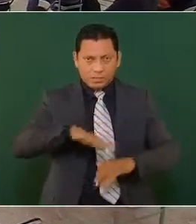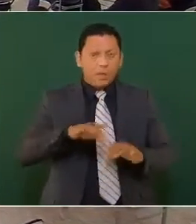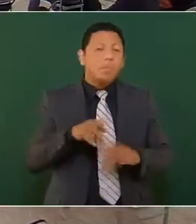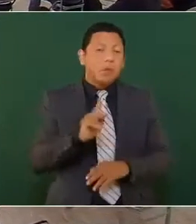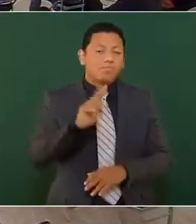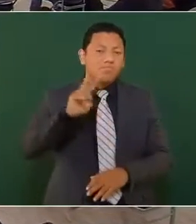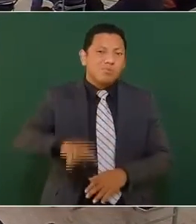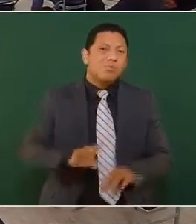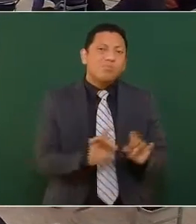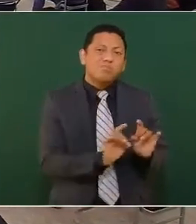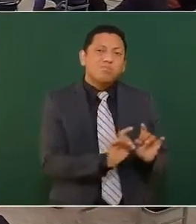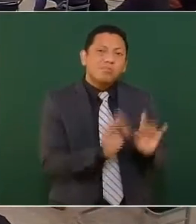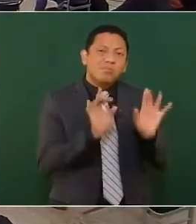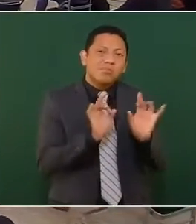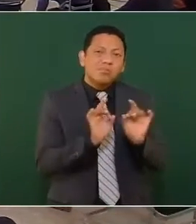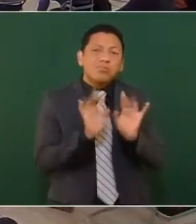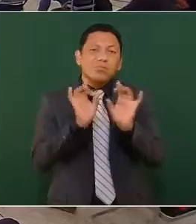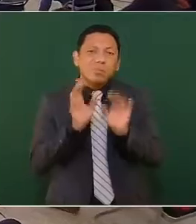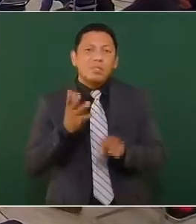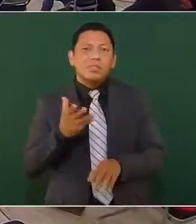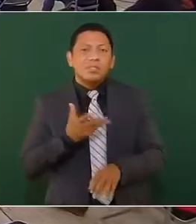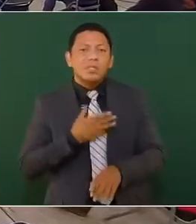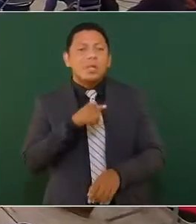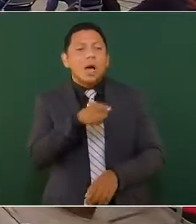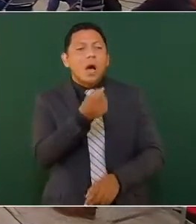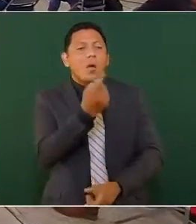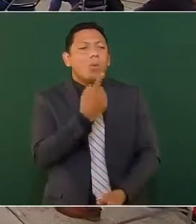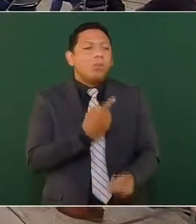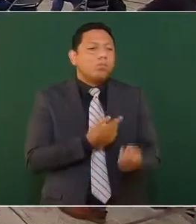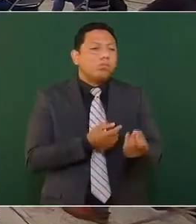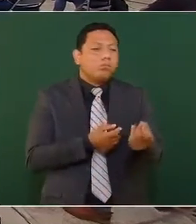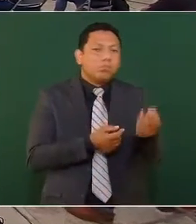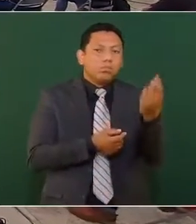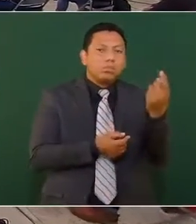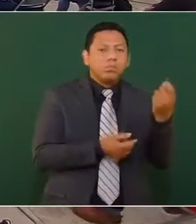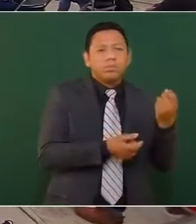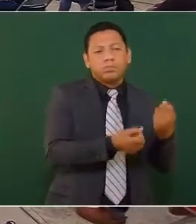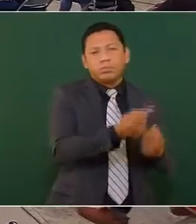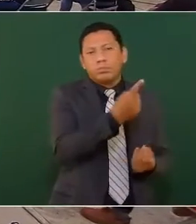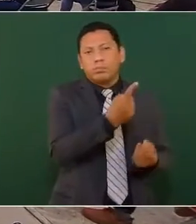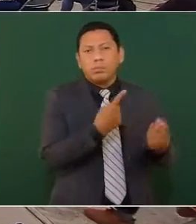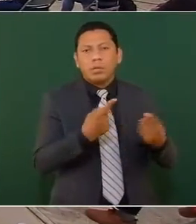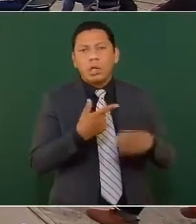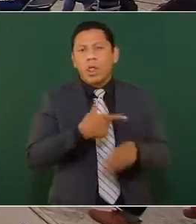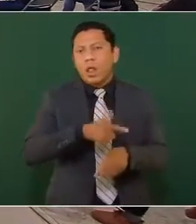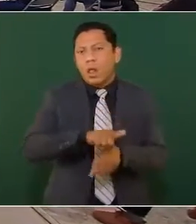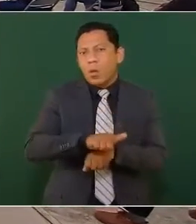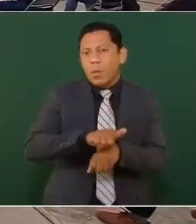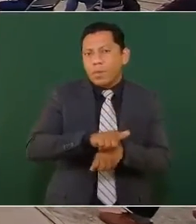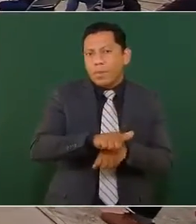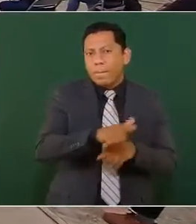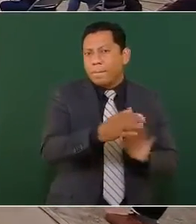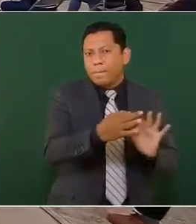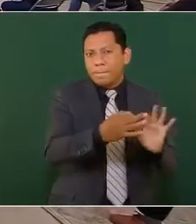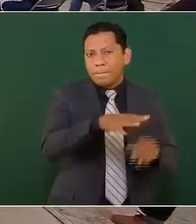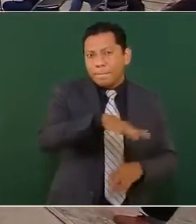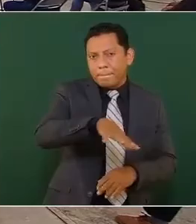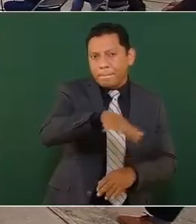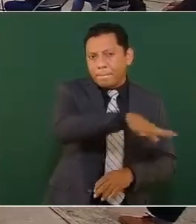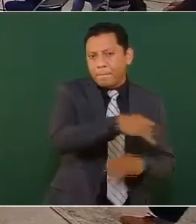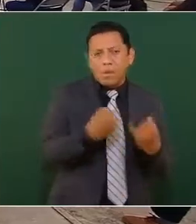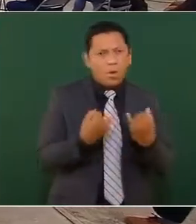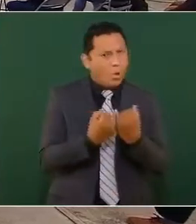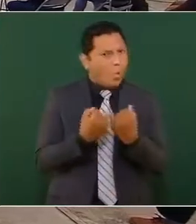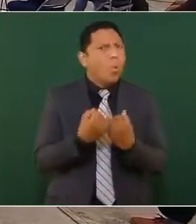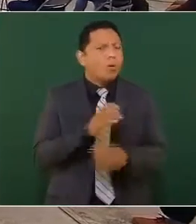algunos incidentes ahí de grupos delictivos en Guatemala. Tenemos una coordinación excelente